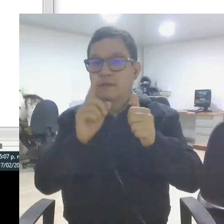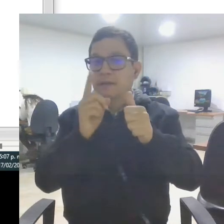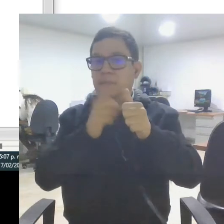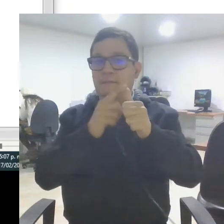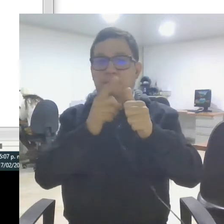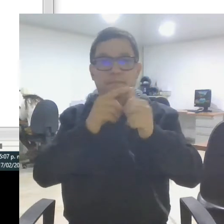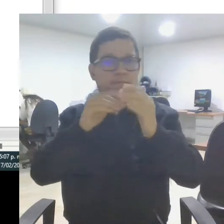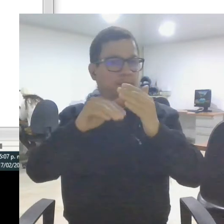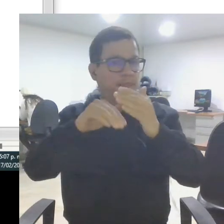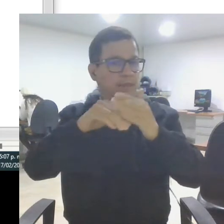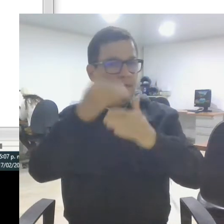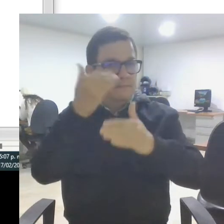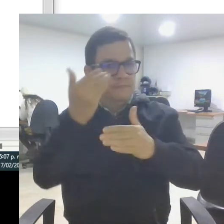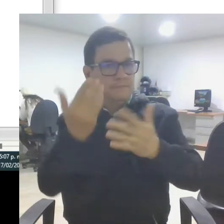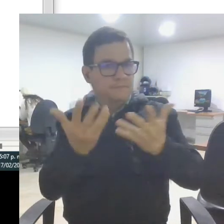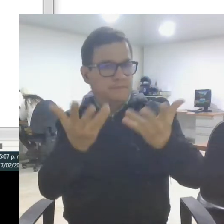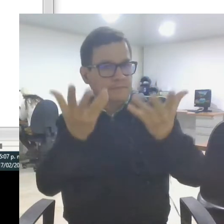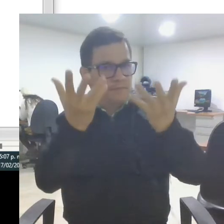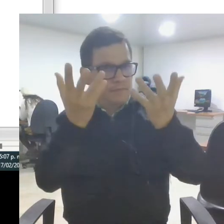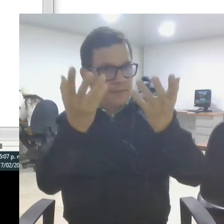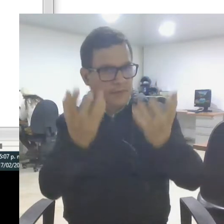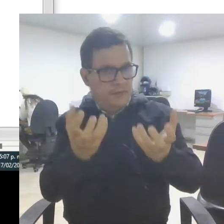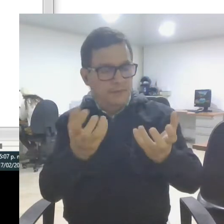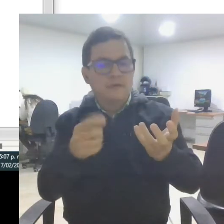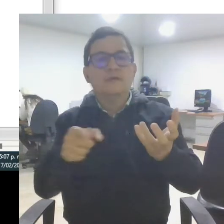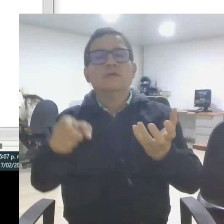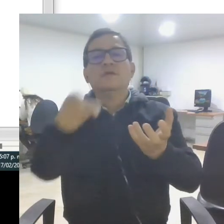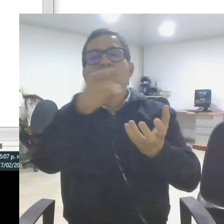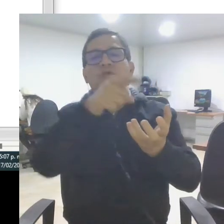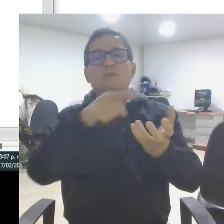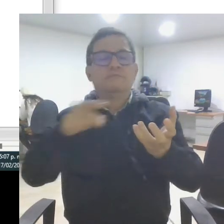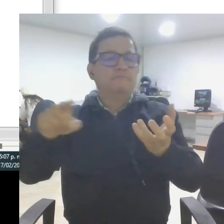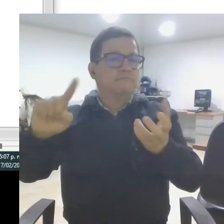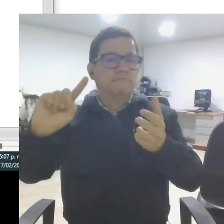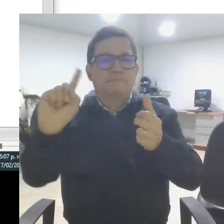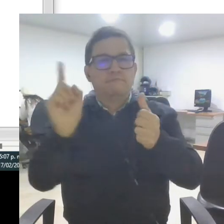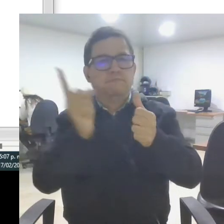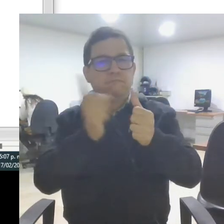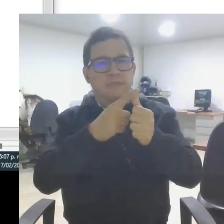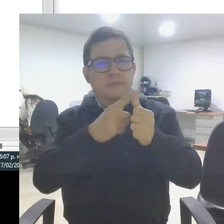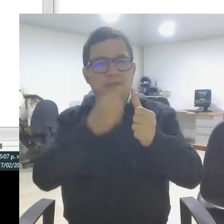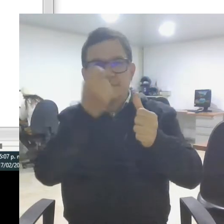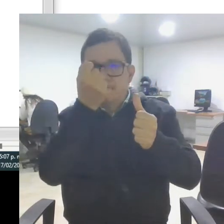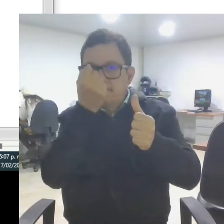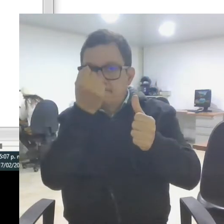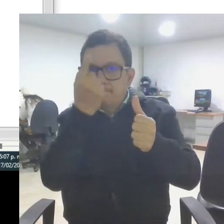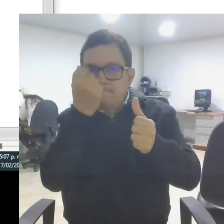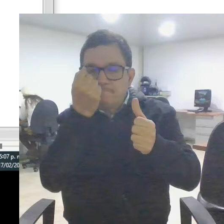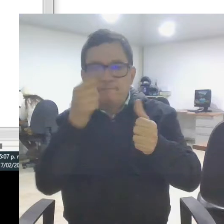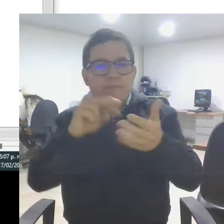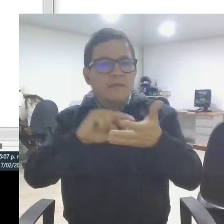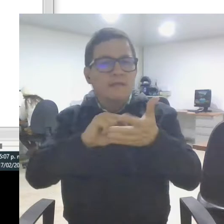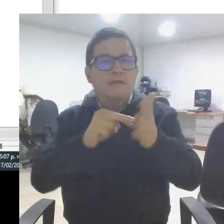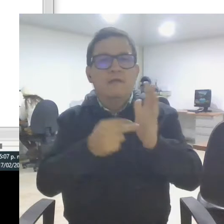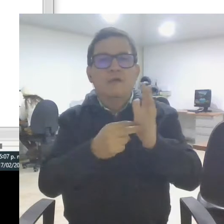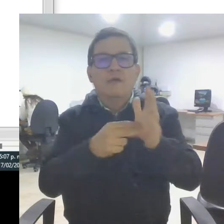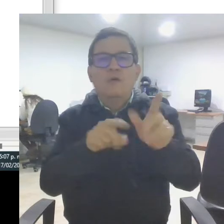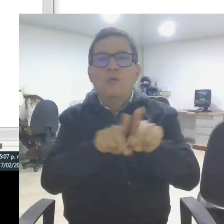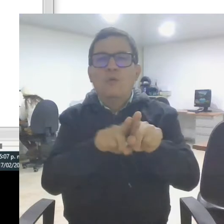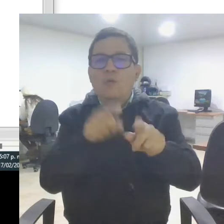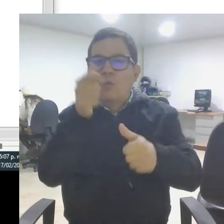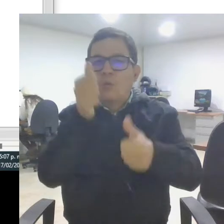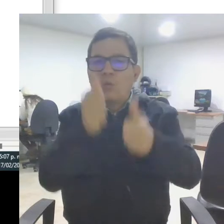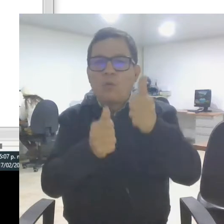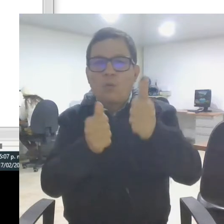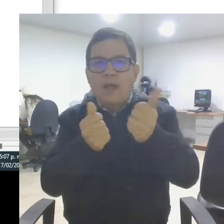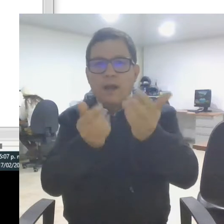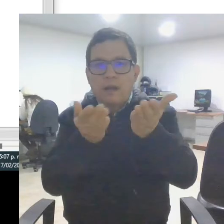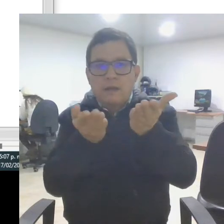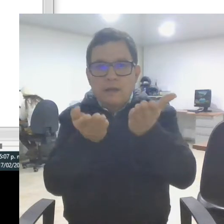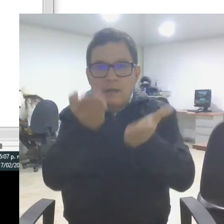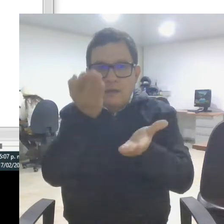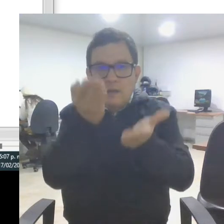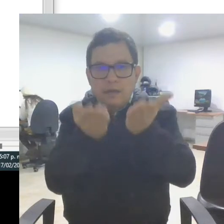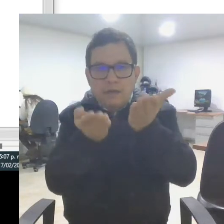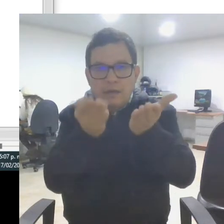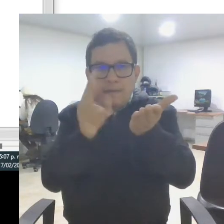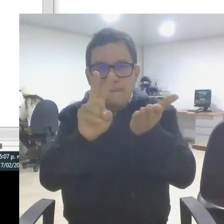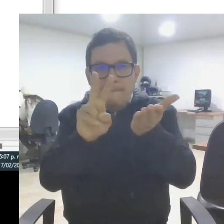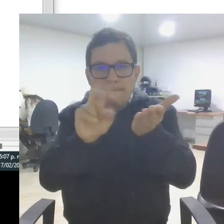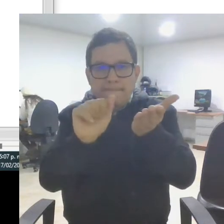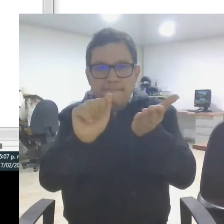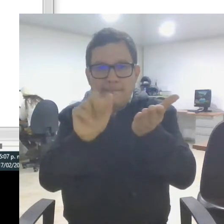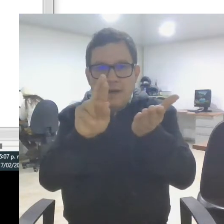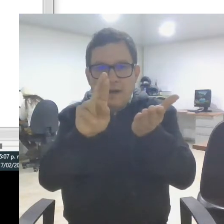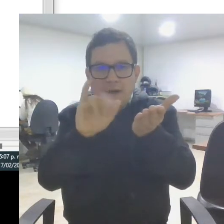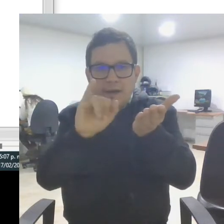Inicialmente me gustaría que primero entendamos de qué forma y cuáles son las variables que se deben de tener en